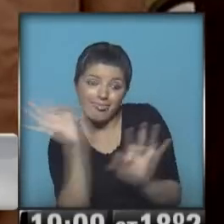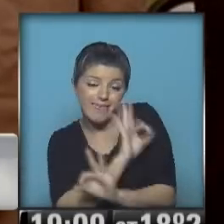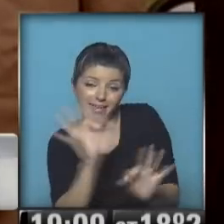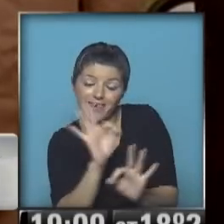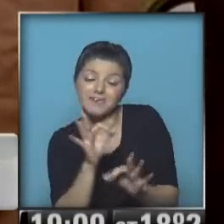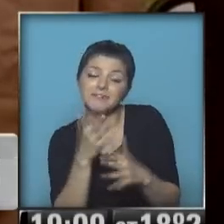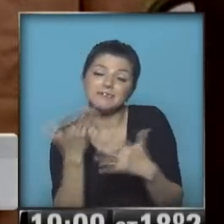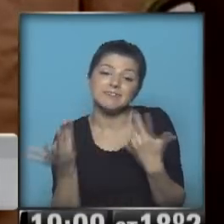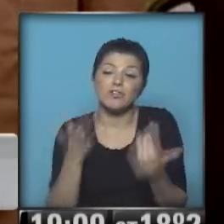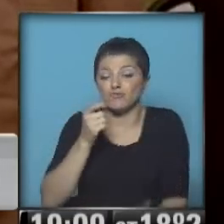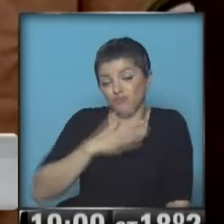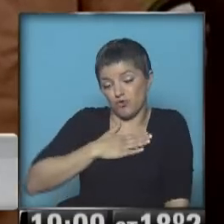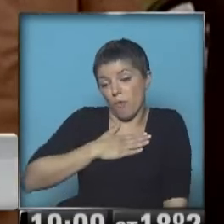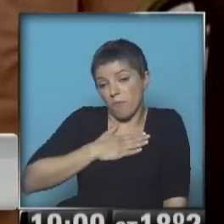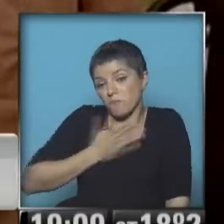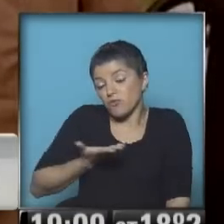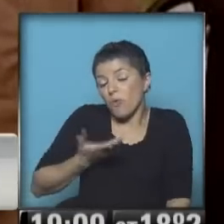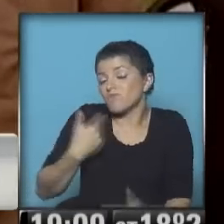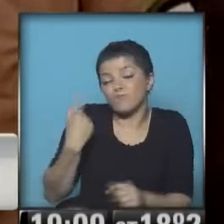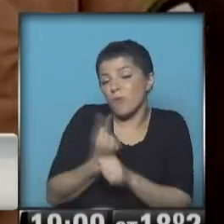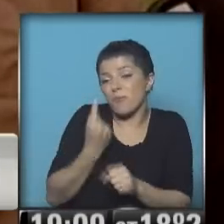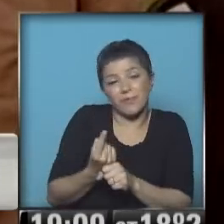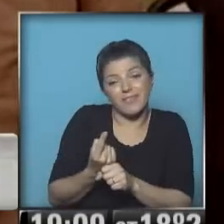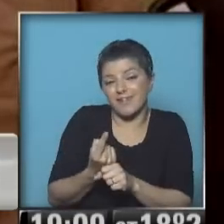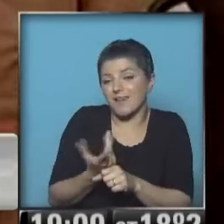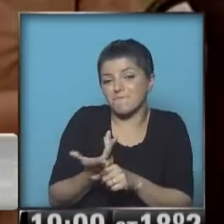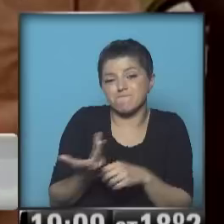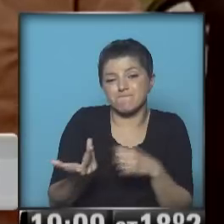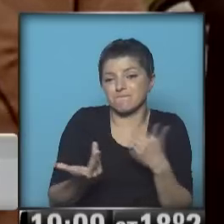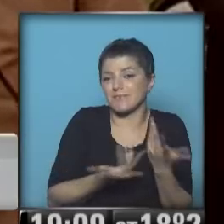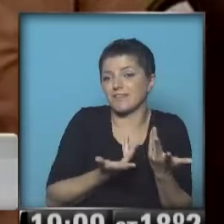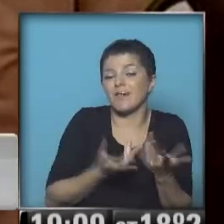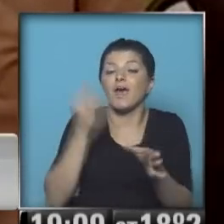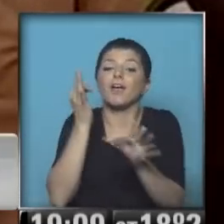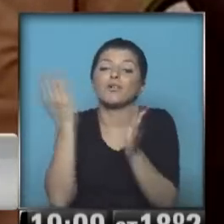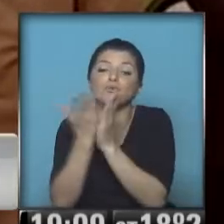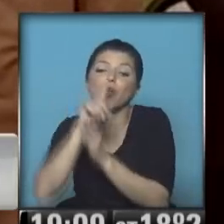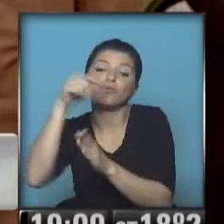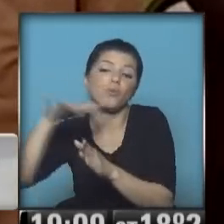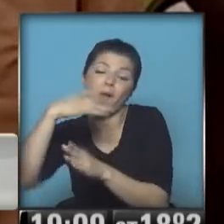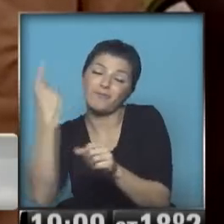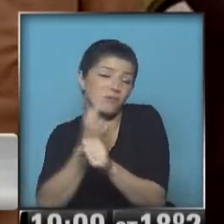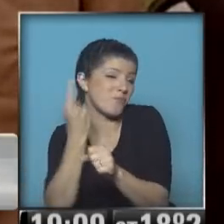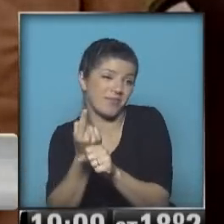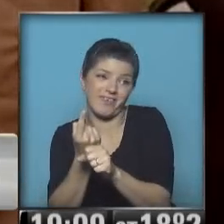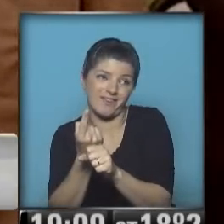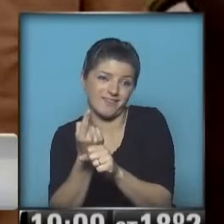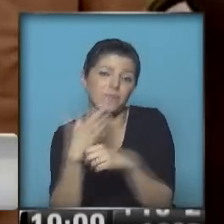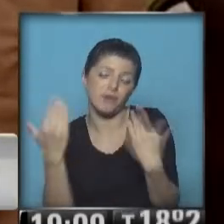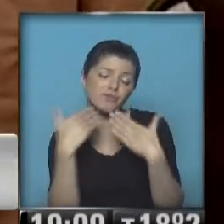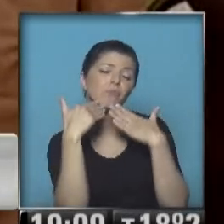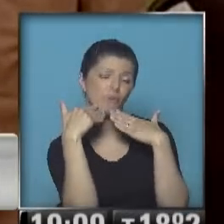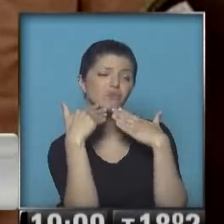San Pedro, por lo menos yo no hubiese tenido la posibilidad de ir a estudiar en otra parte, hacerlo al curso. Por eso estoy